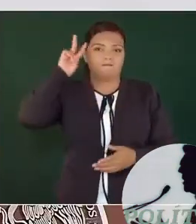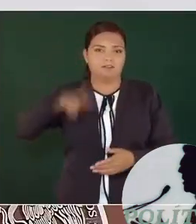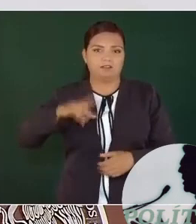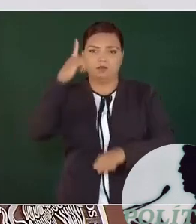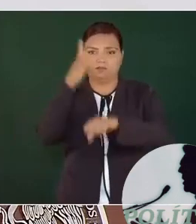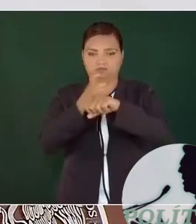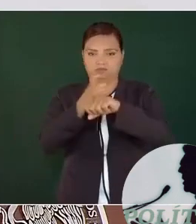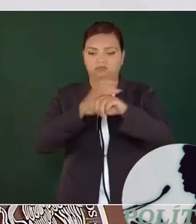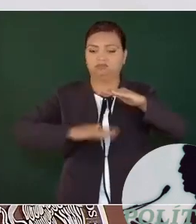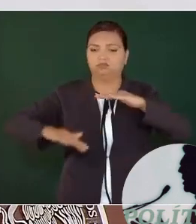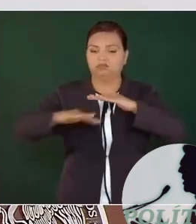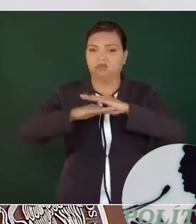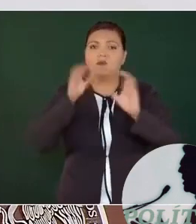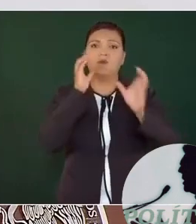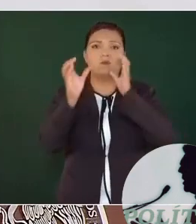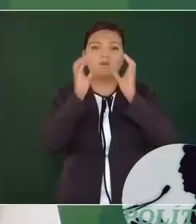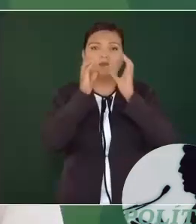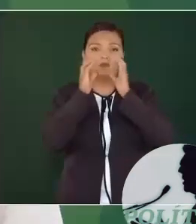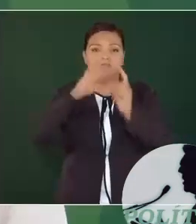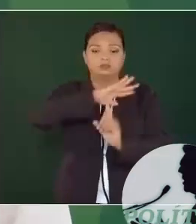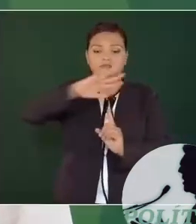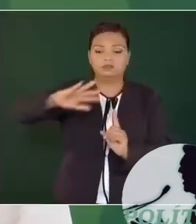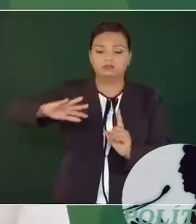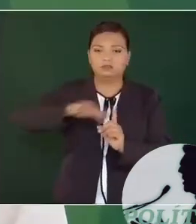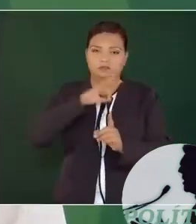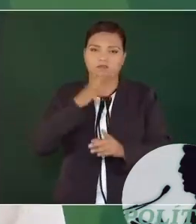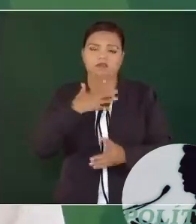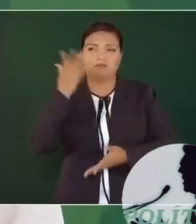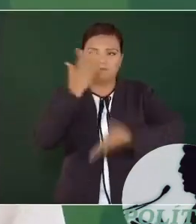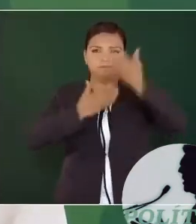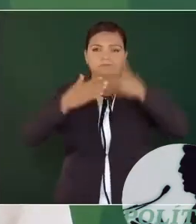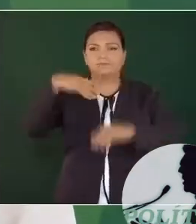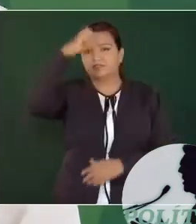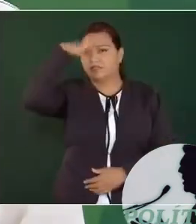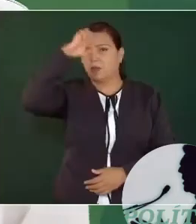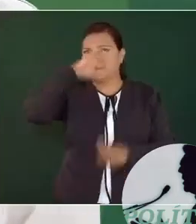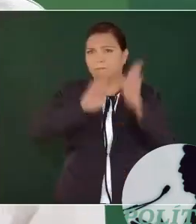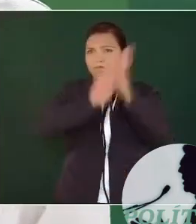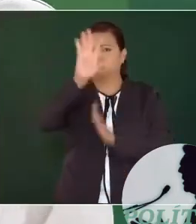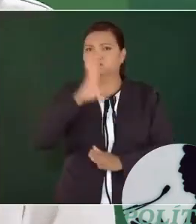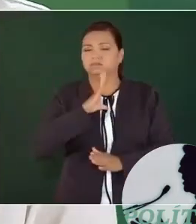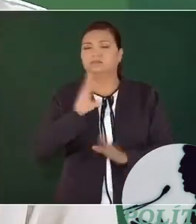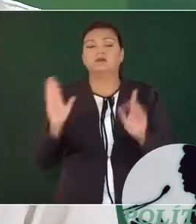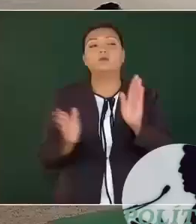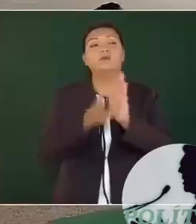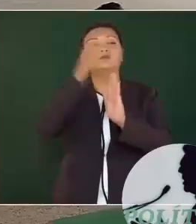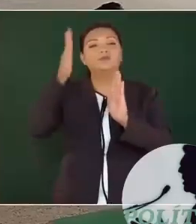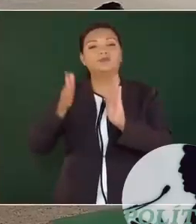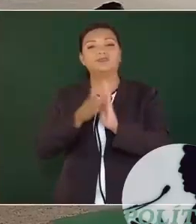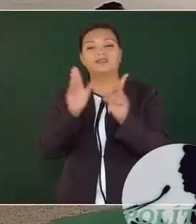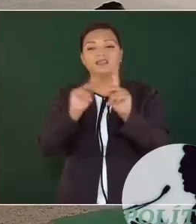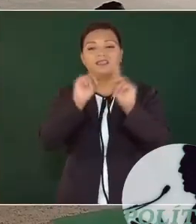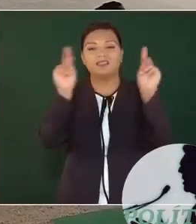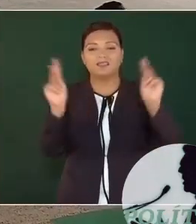eje y valor de la comunicación, comparto las experiencias exitosas en la construcción de la